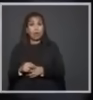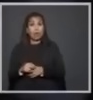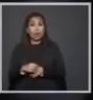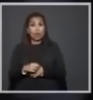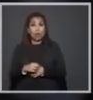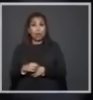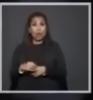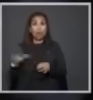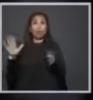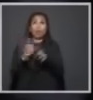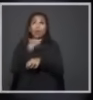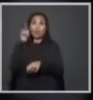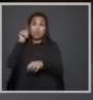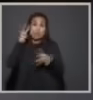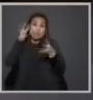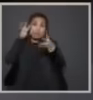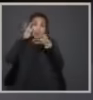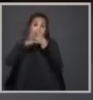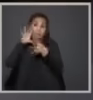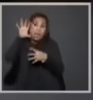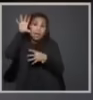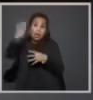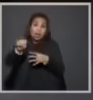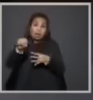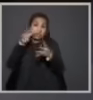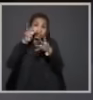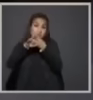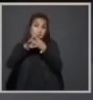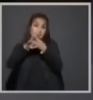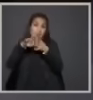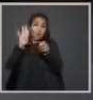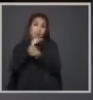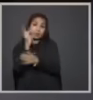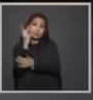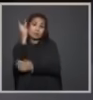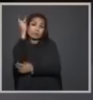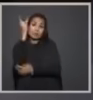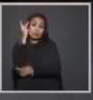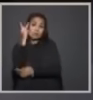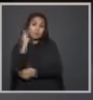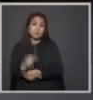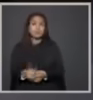a meter a la cárcel por esto. Dice, licenciado,